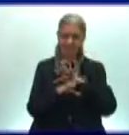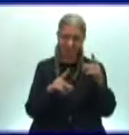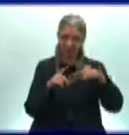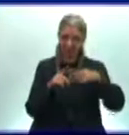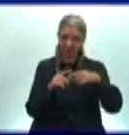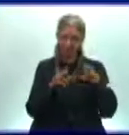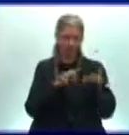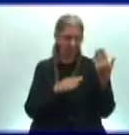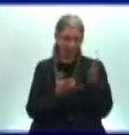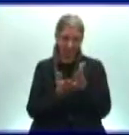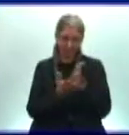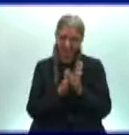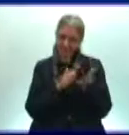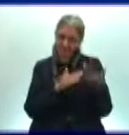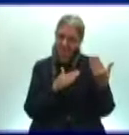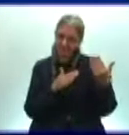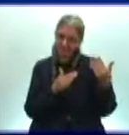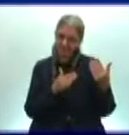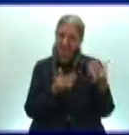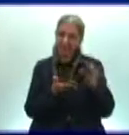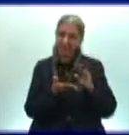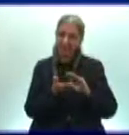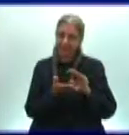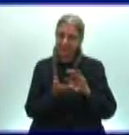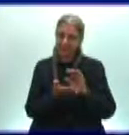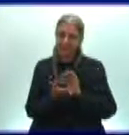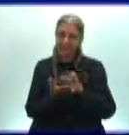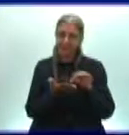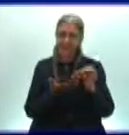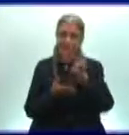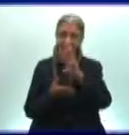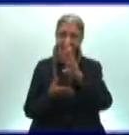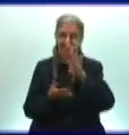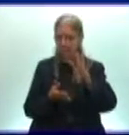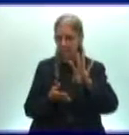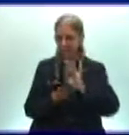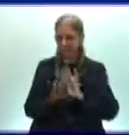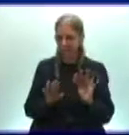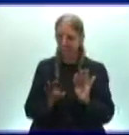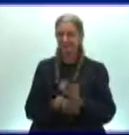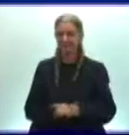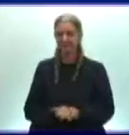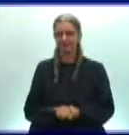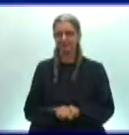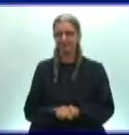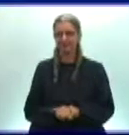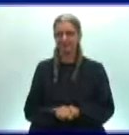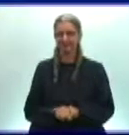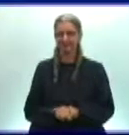vimos y que aparece en el libro de texto en la página 34.